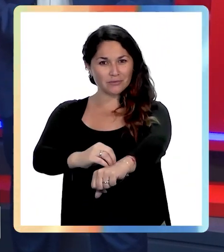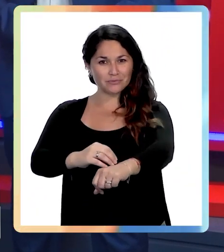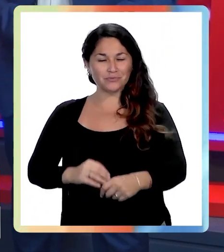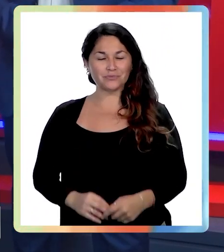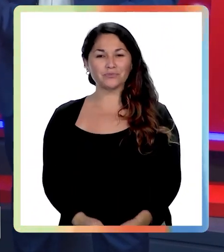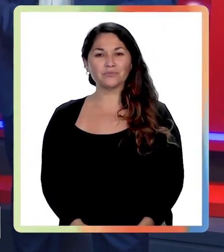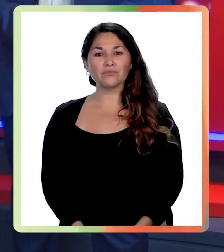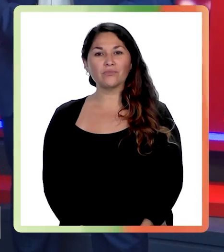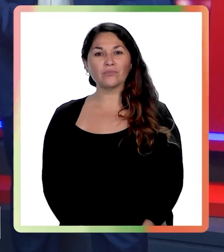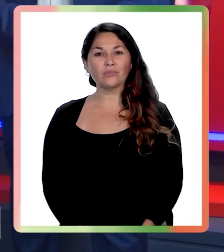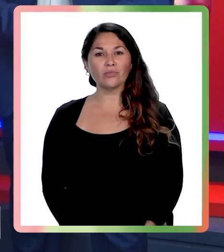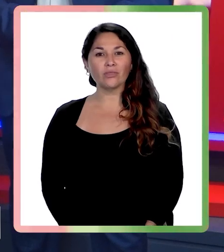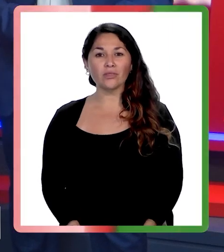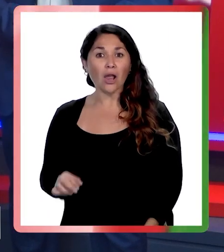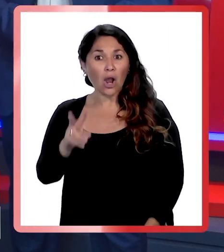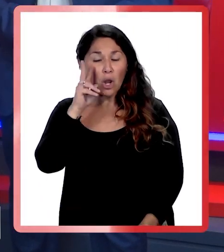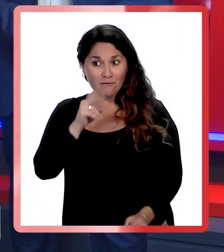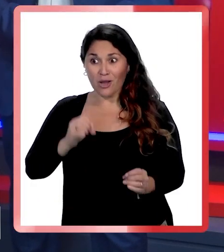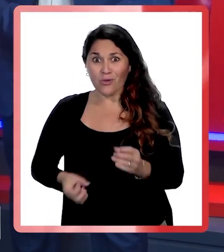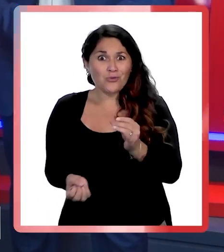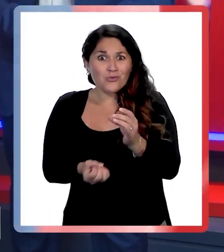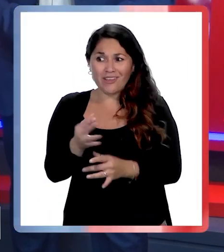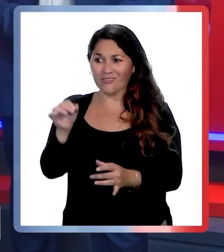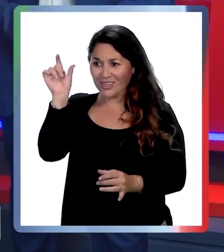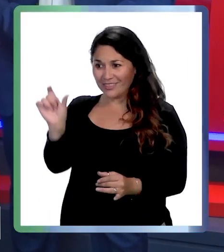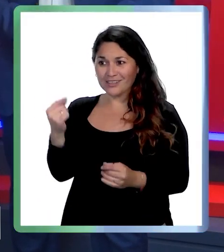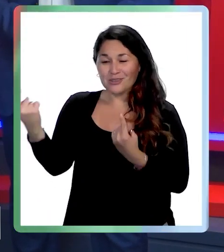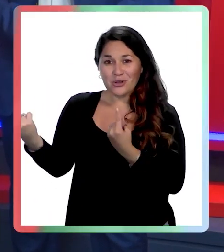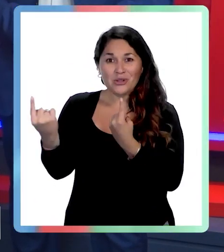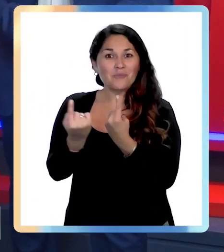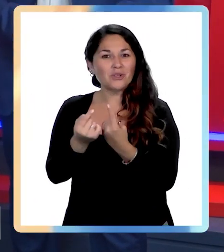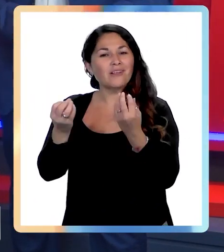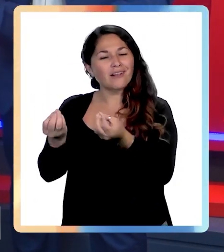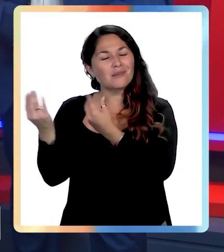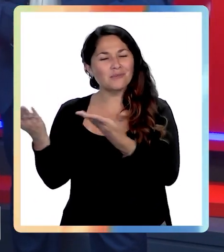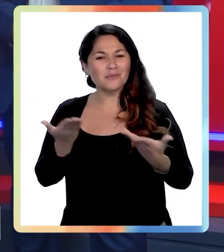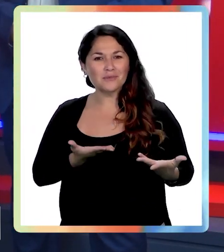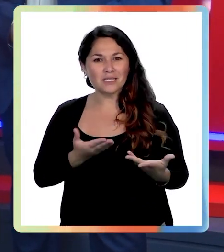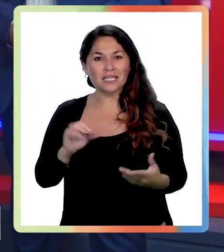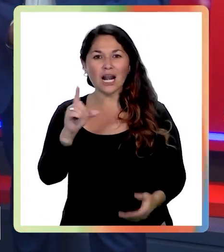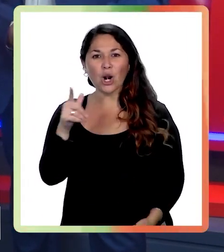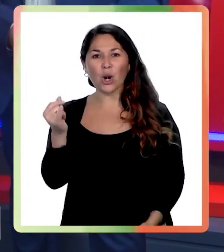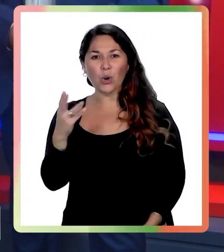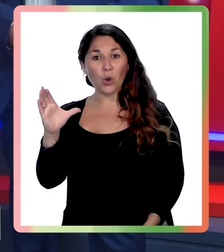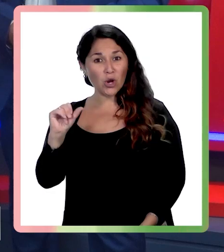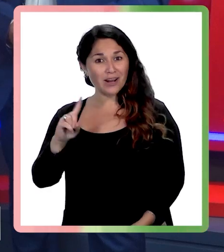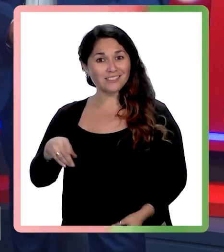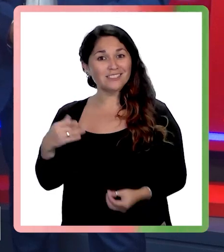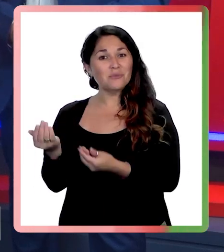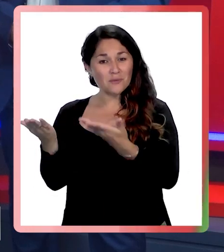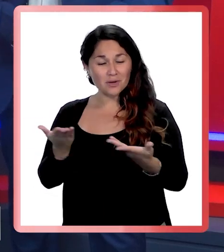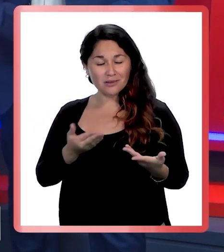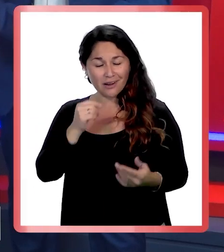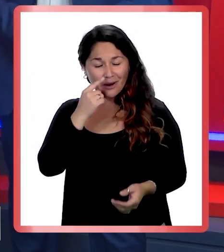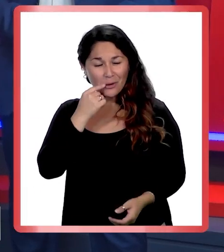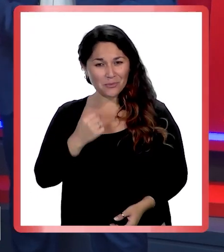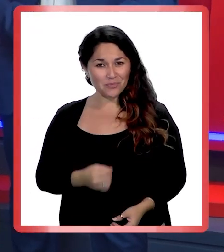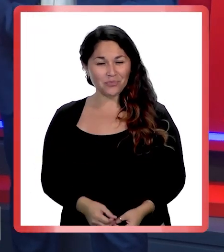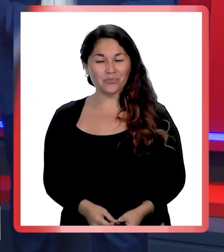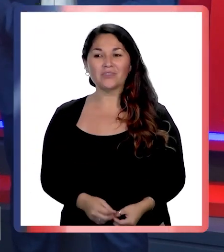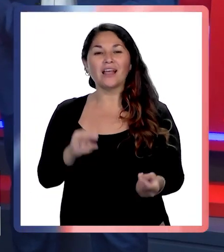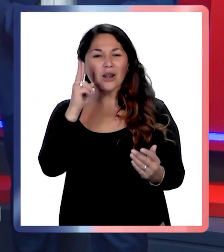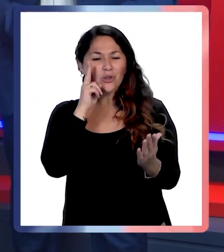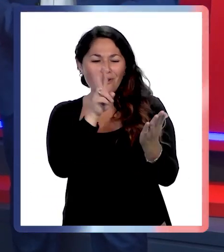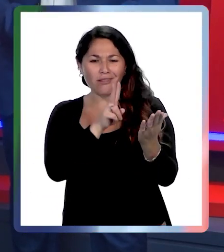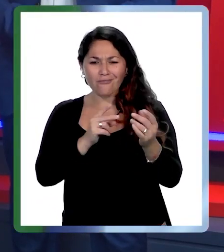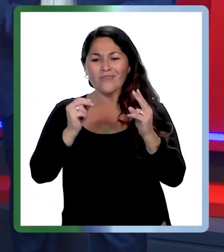país. Bueno, como lo pudieron notar, tenemos nuevo integrante de Portavoz Noticias, así que le damos la bienvenida a Lucas, bienvenido, y comenzamos a revisar